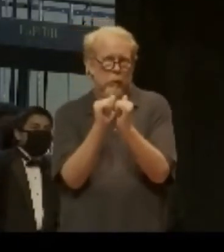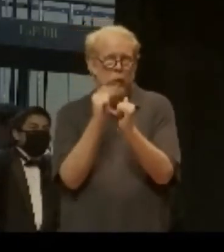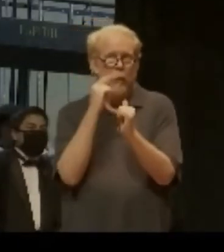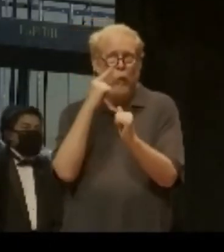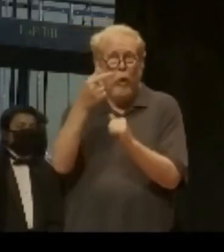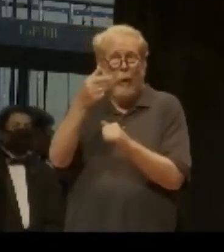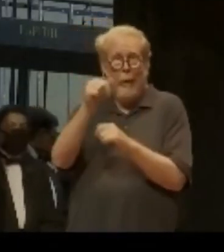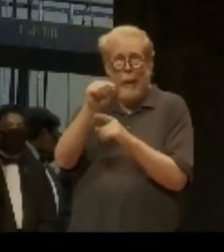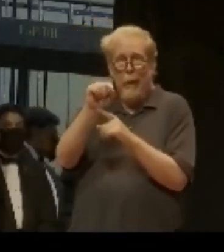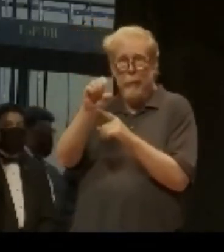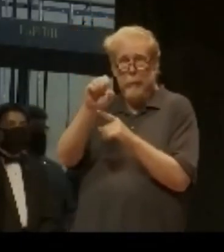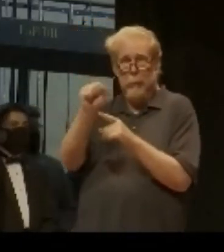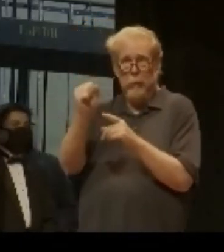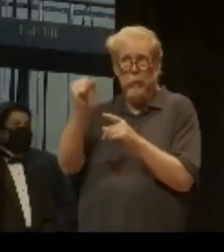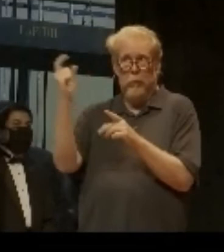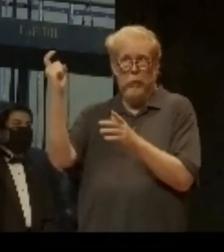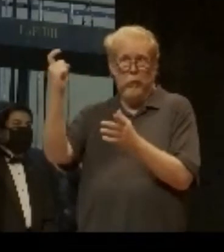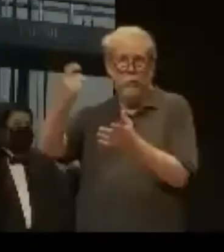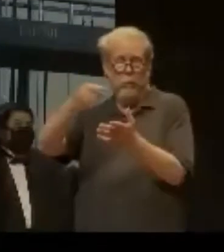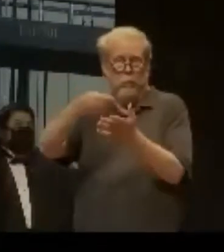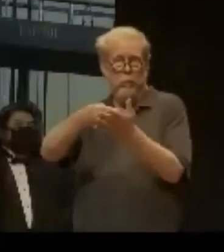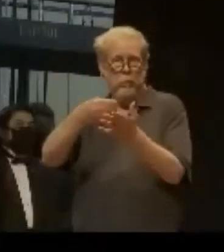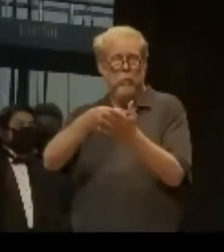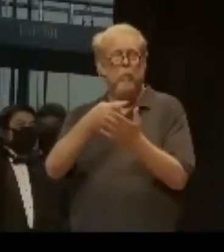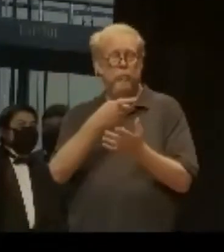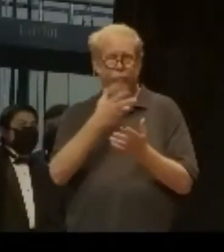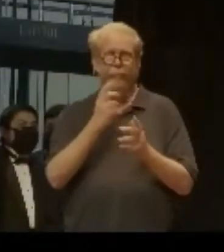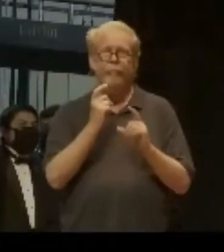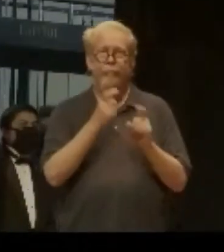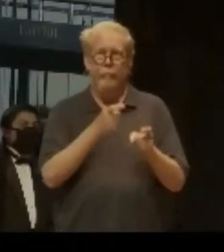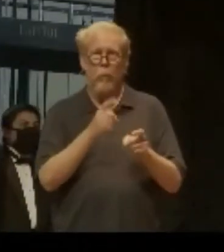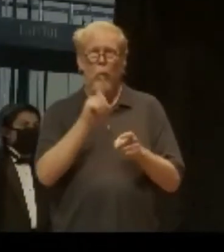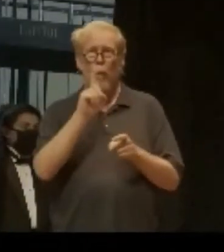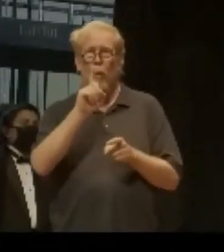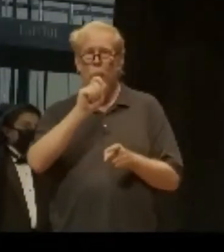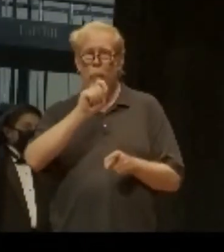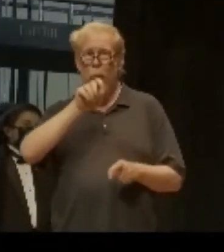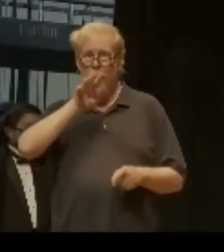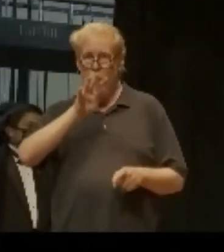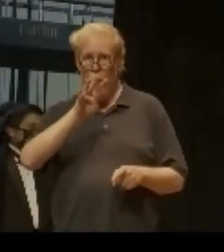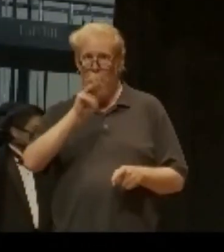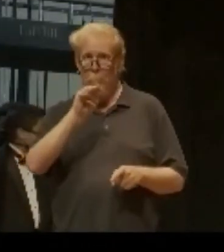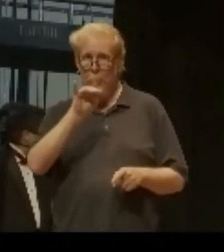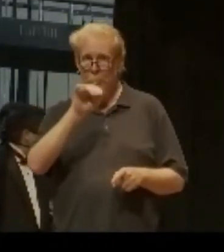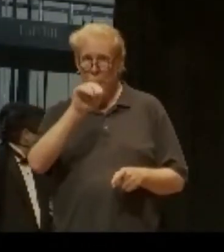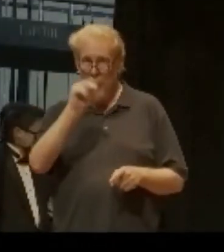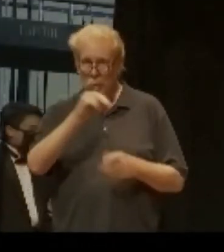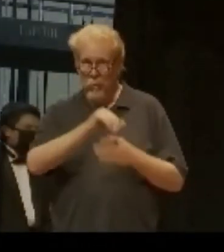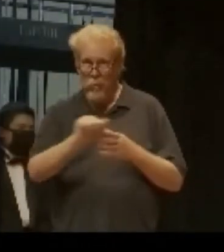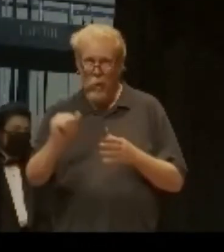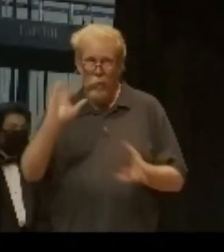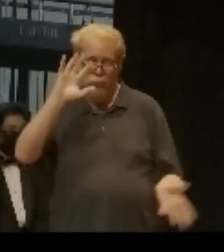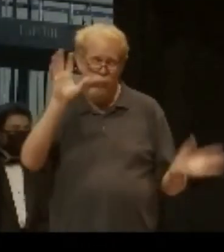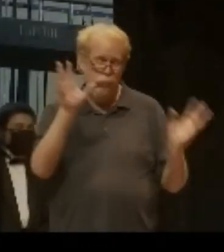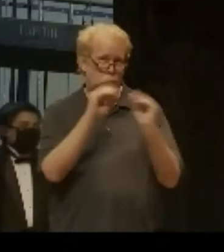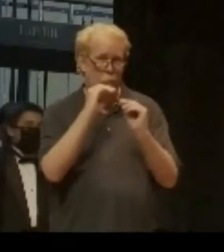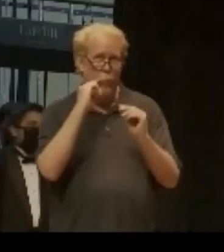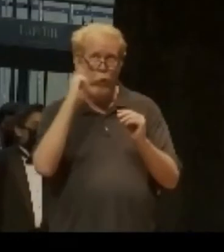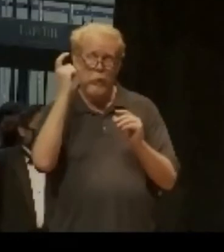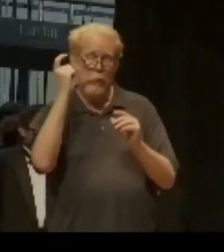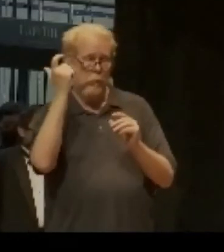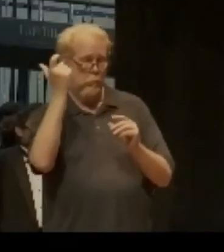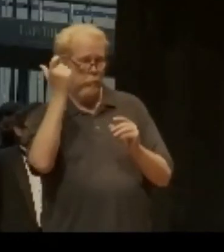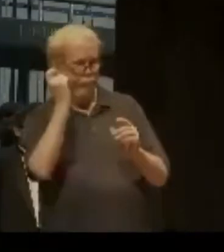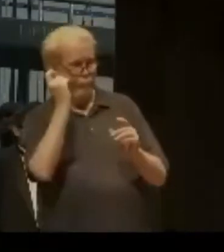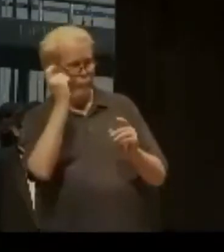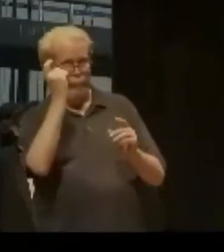finalista para la beca Gates y ha recibido ya 1.4 millones de dólares en ofertas